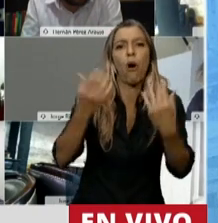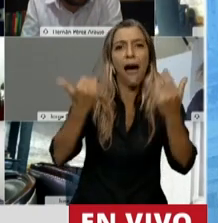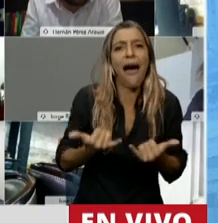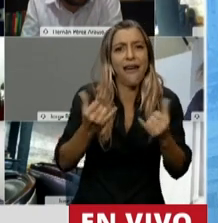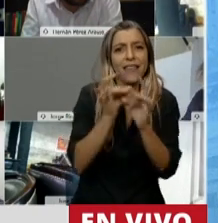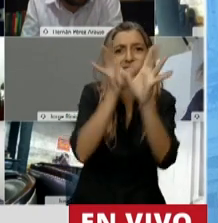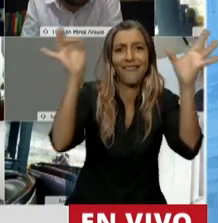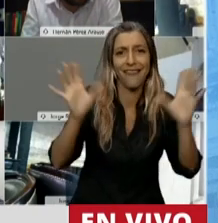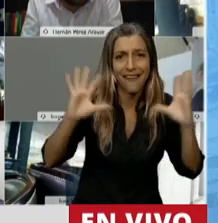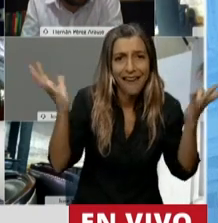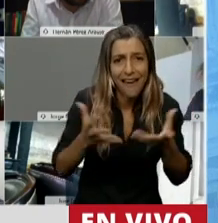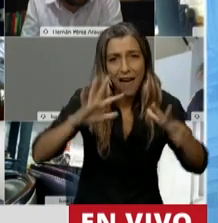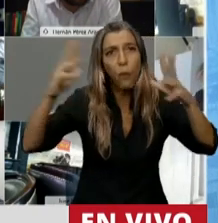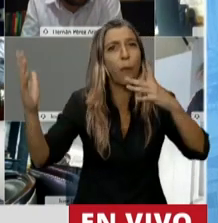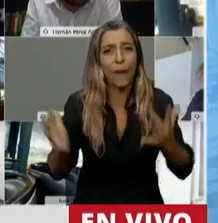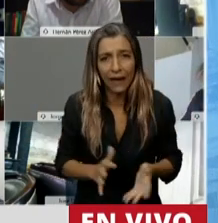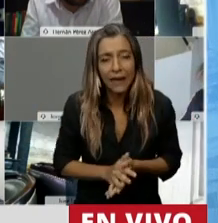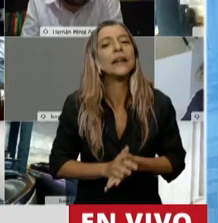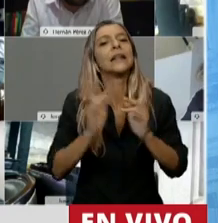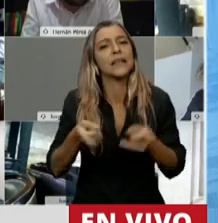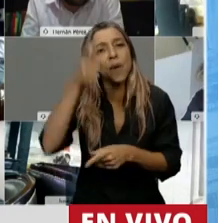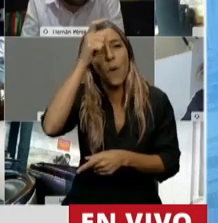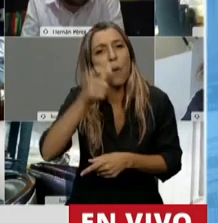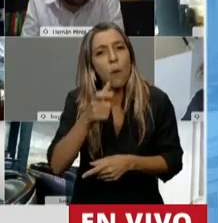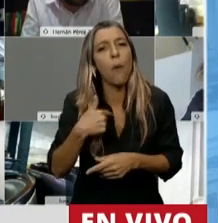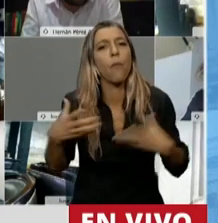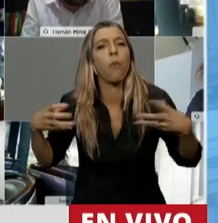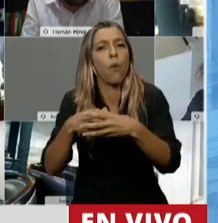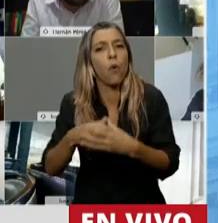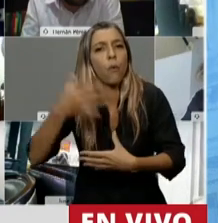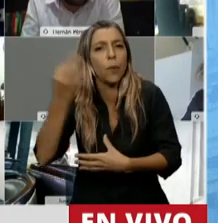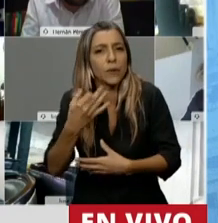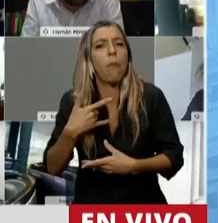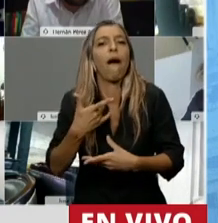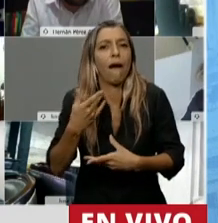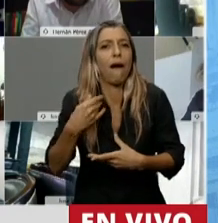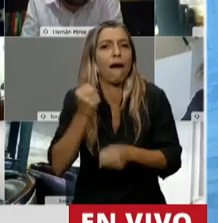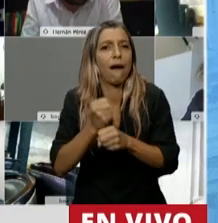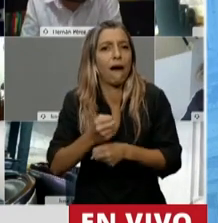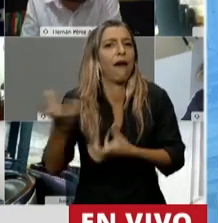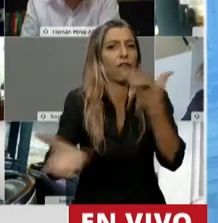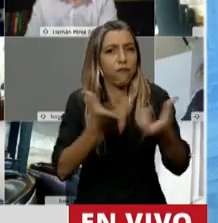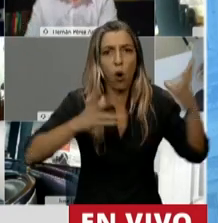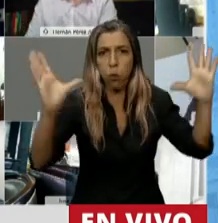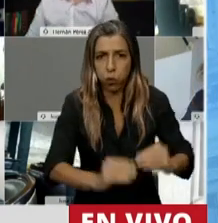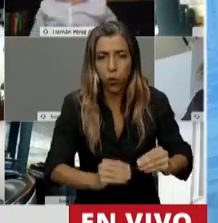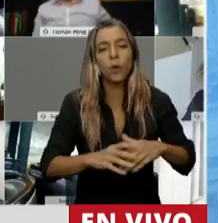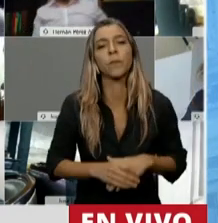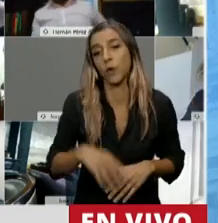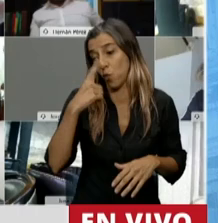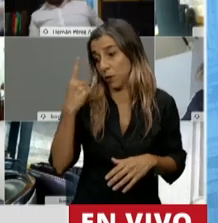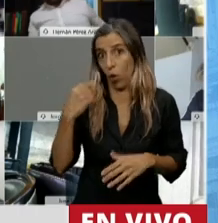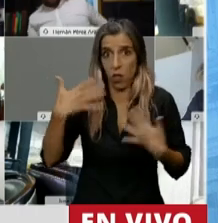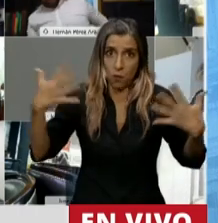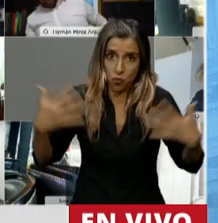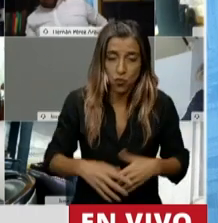No sé, los socorristas ayudando a los bomberos y a los distintos cuerpos a apagar los incendios en estos últimos días. La asamblea